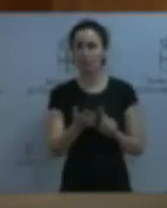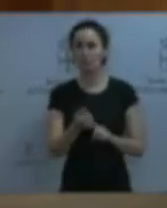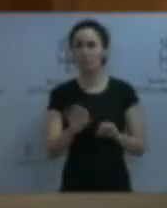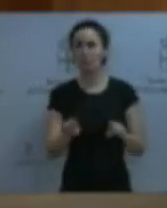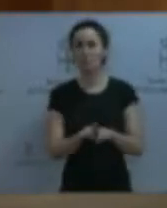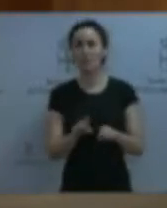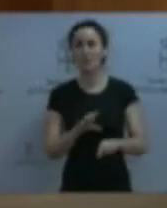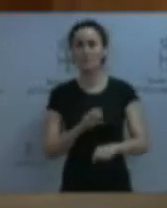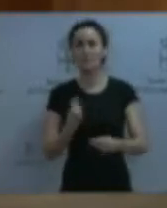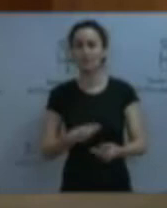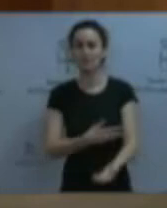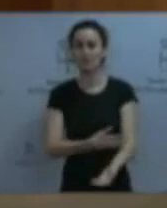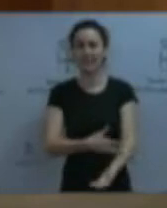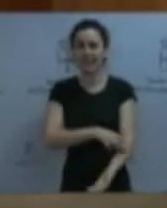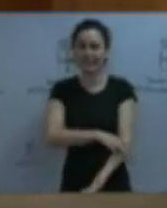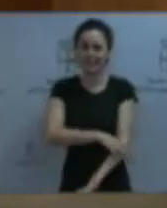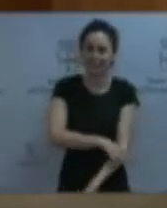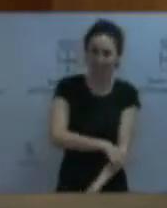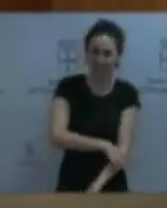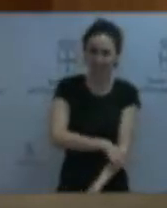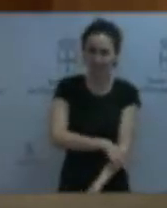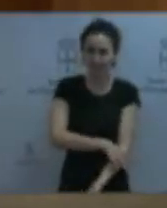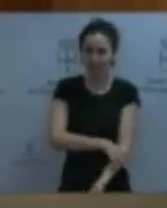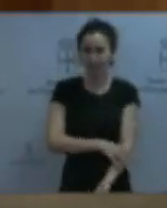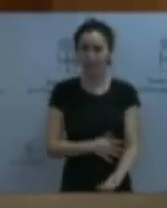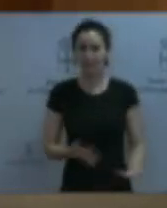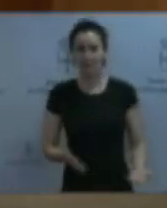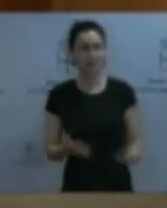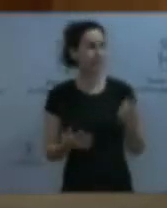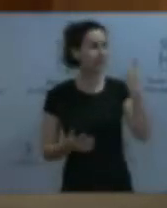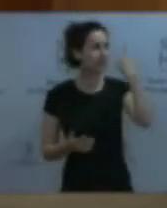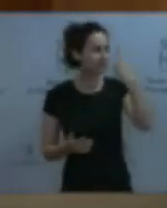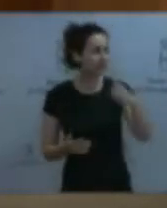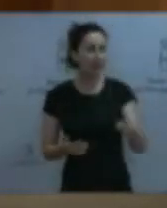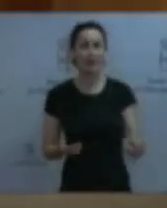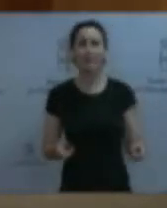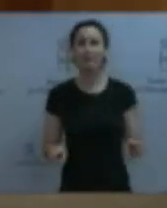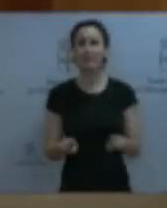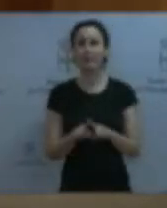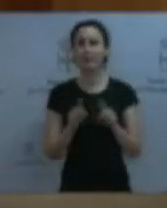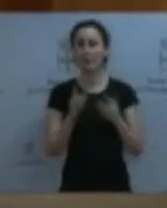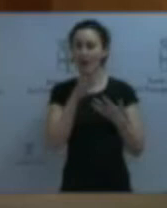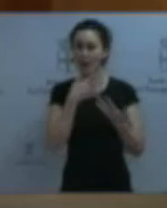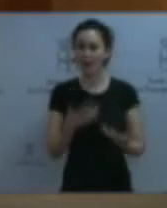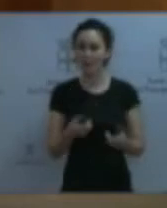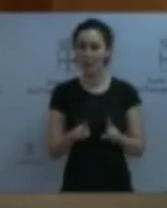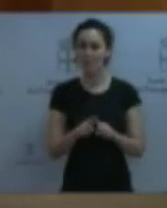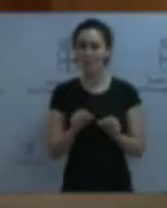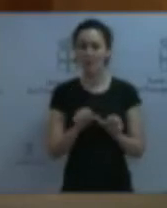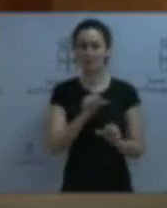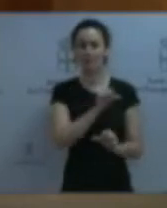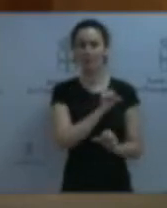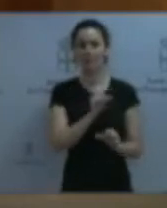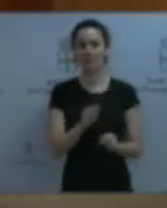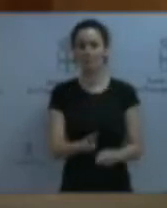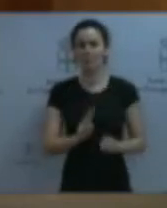hemorragia. Y sabe, la diferencia en este caso, como en anteriores respuestas que